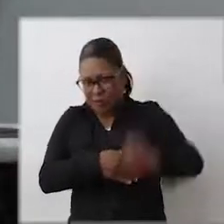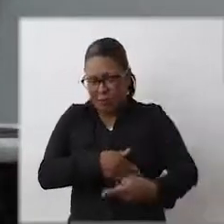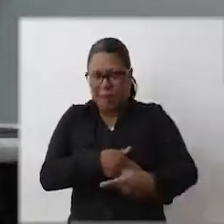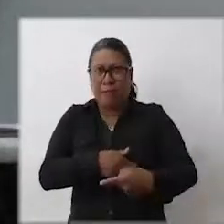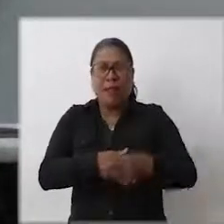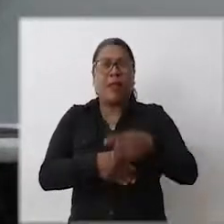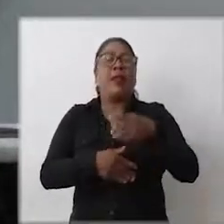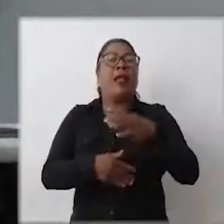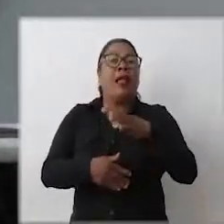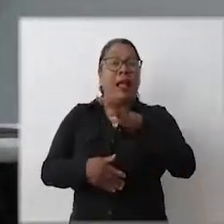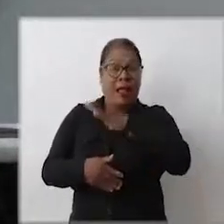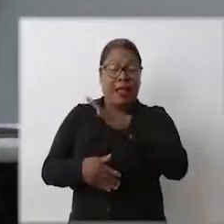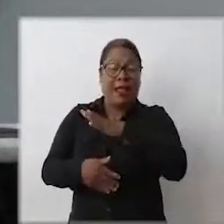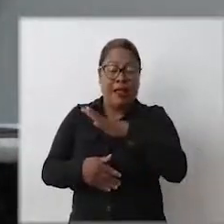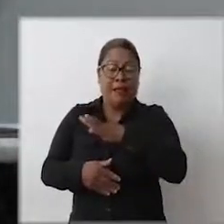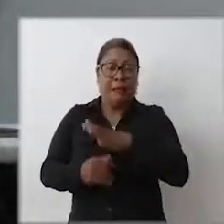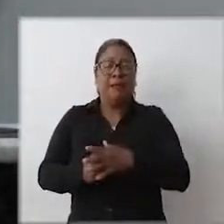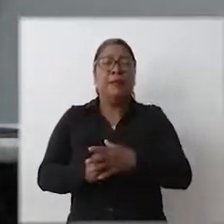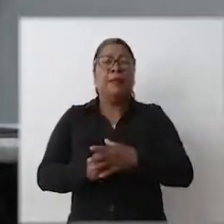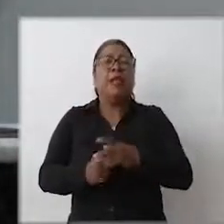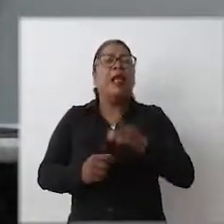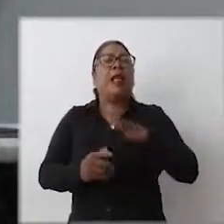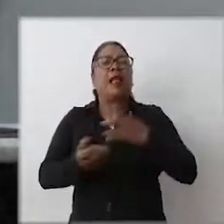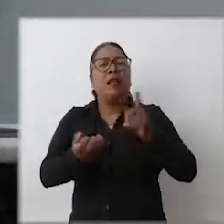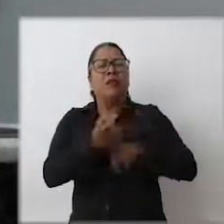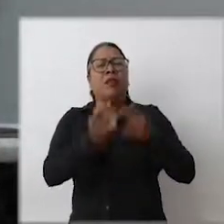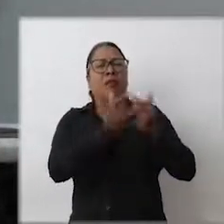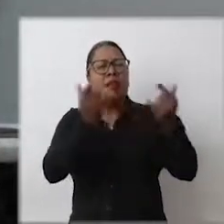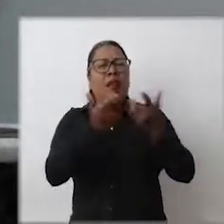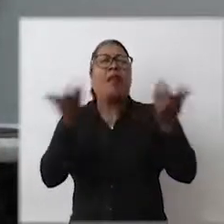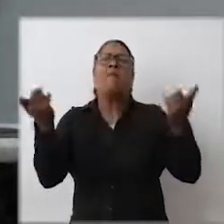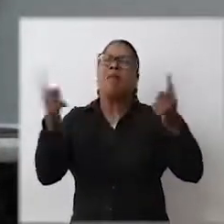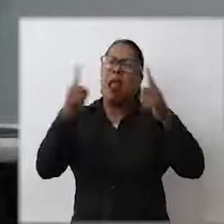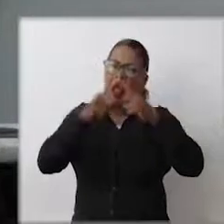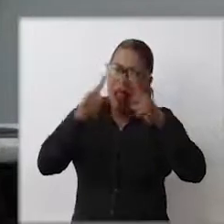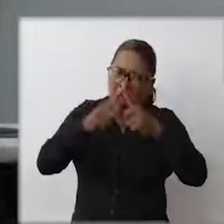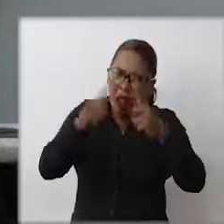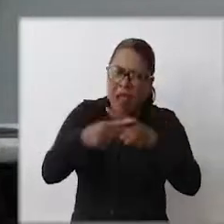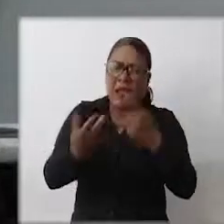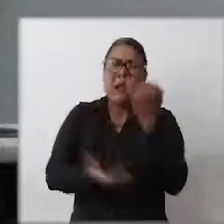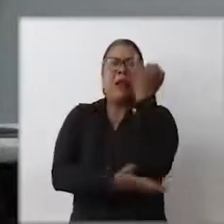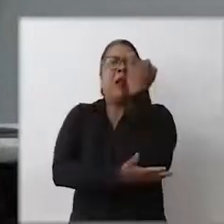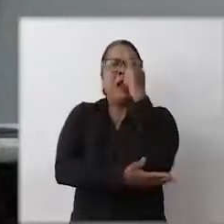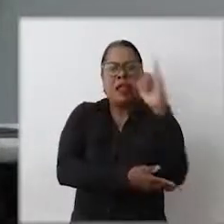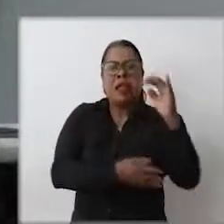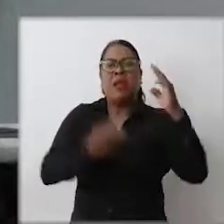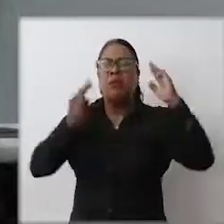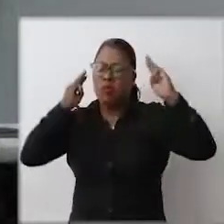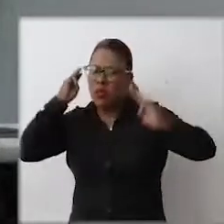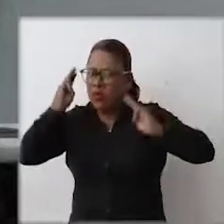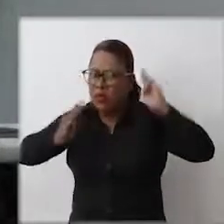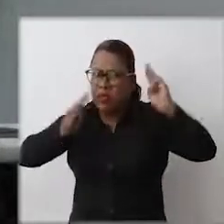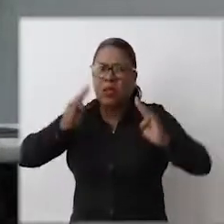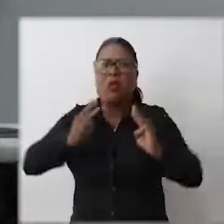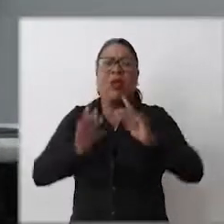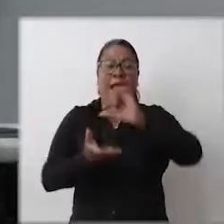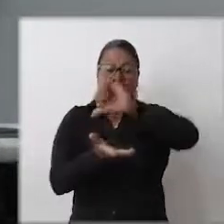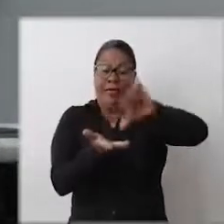conocer más acerca de nuestro patrimonio cultural edificado.